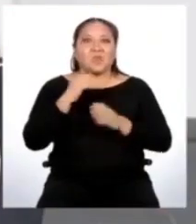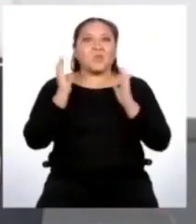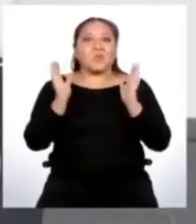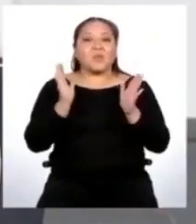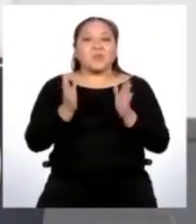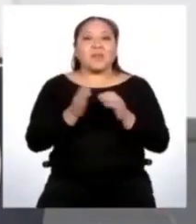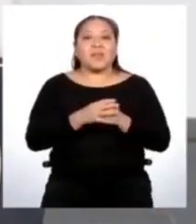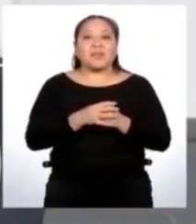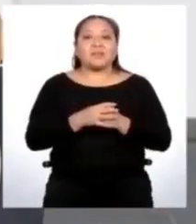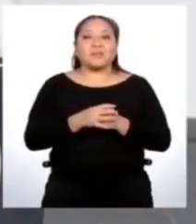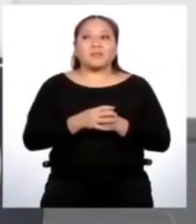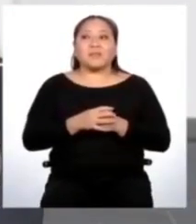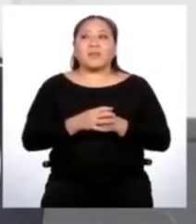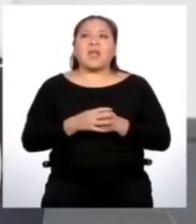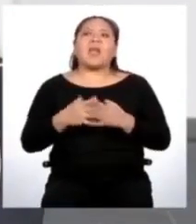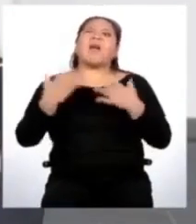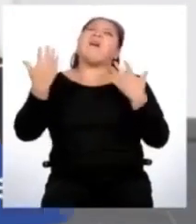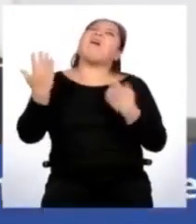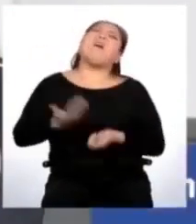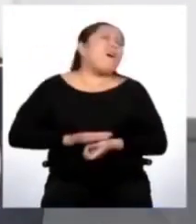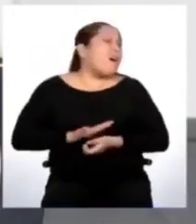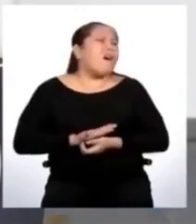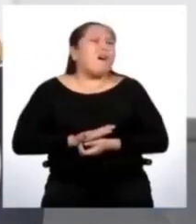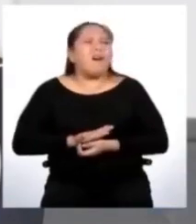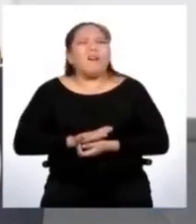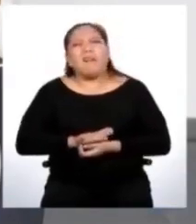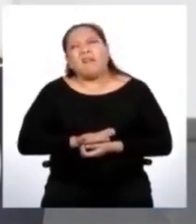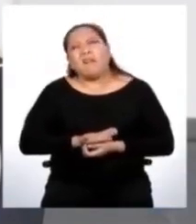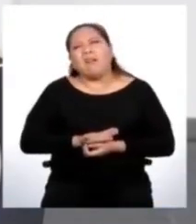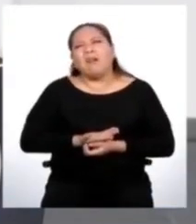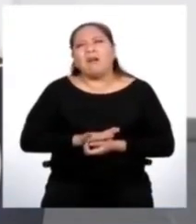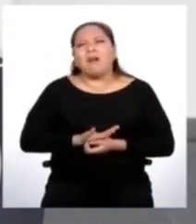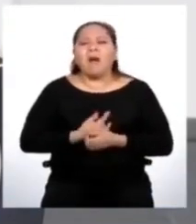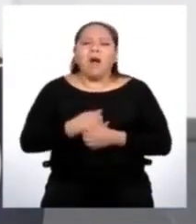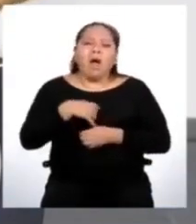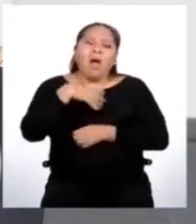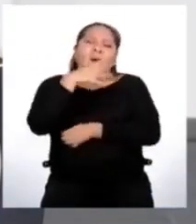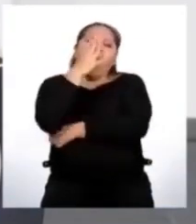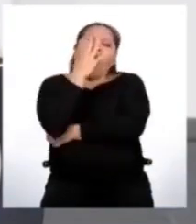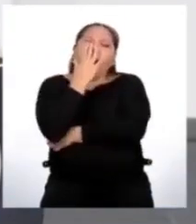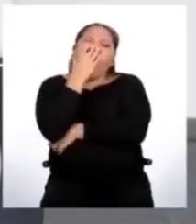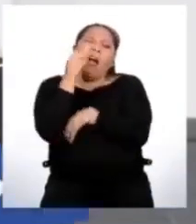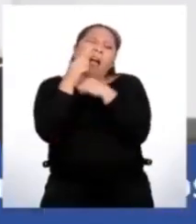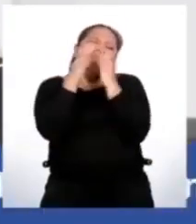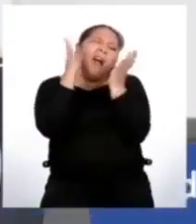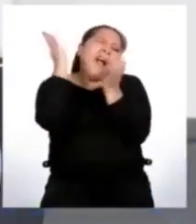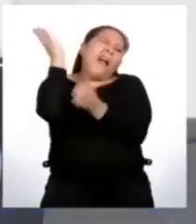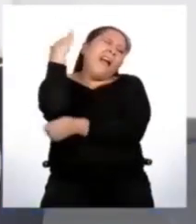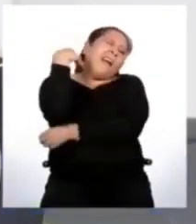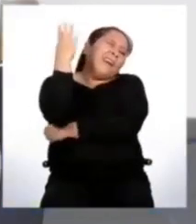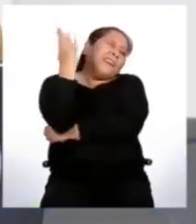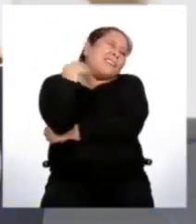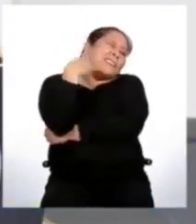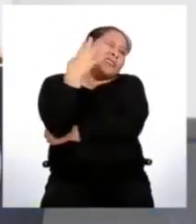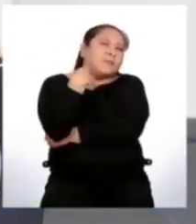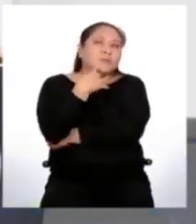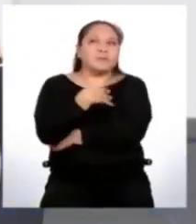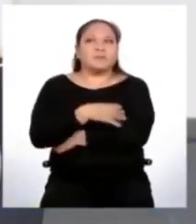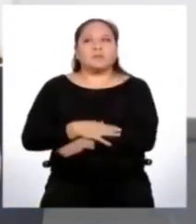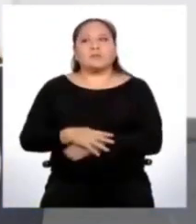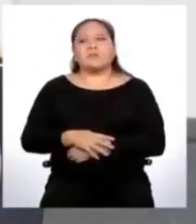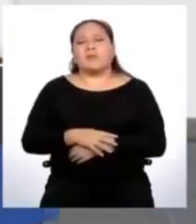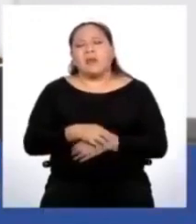preparadísima. ¡Tengo hambre! El día está muy caluroso. ¡Se borró